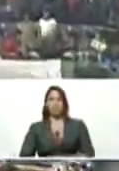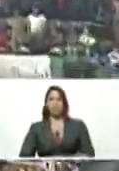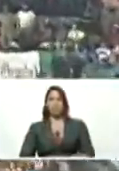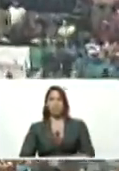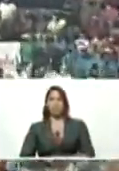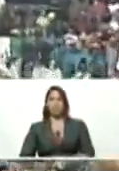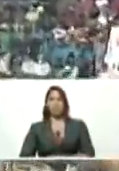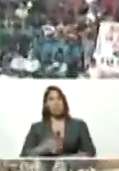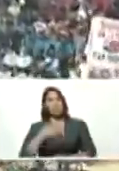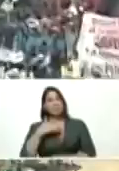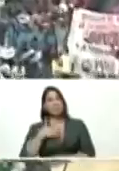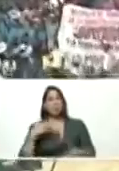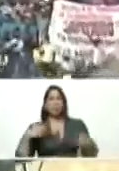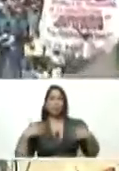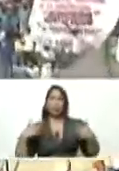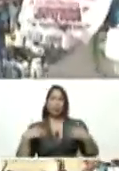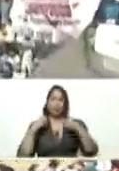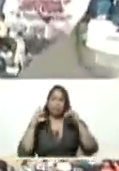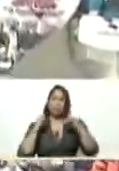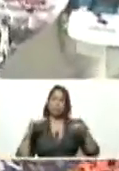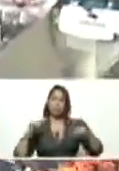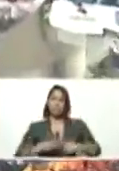me siento contento